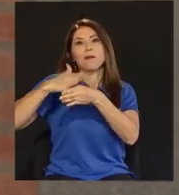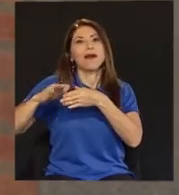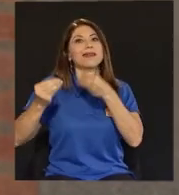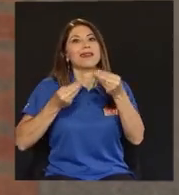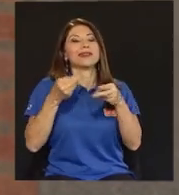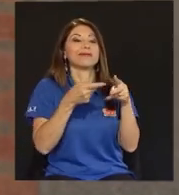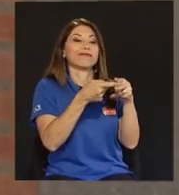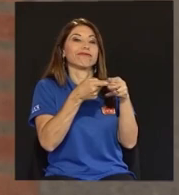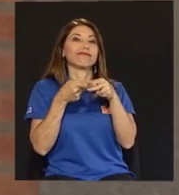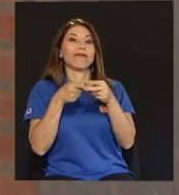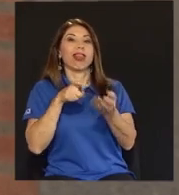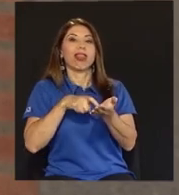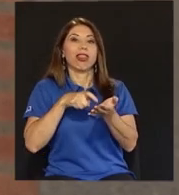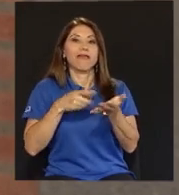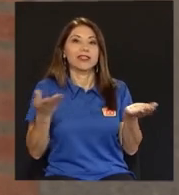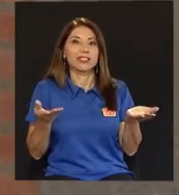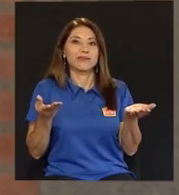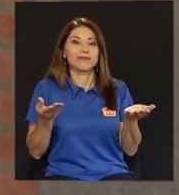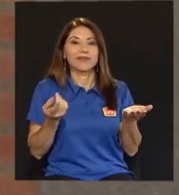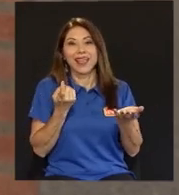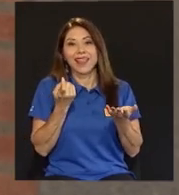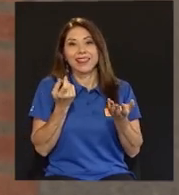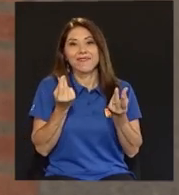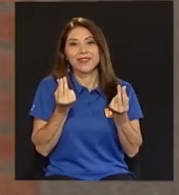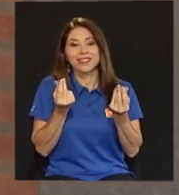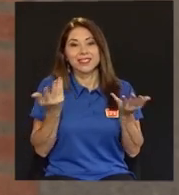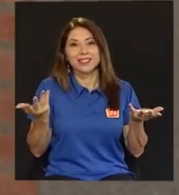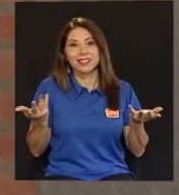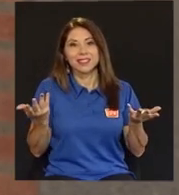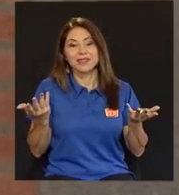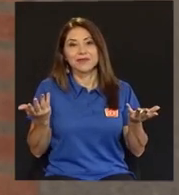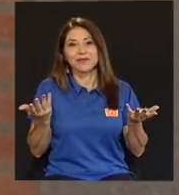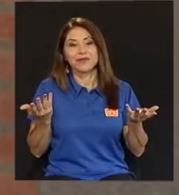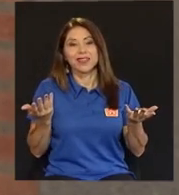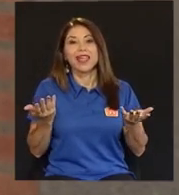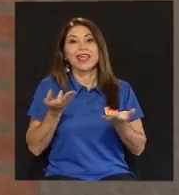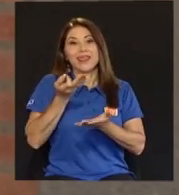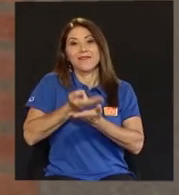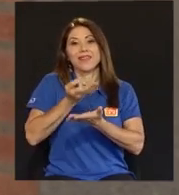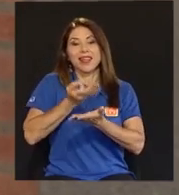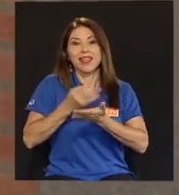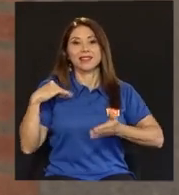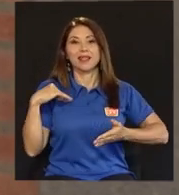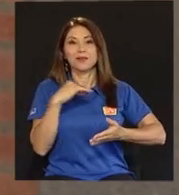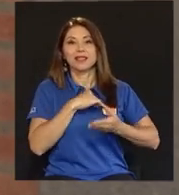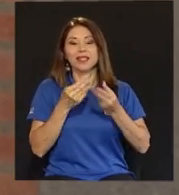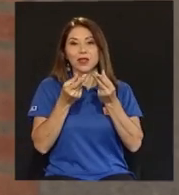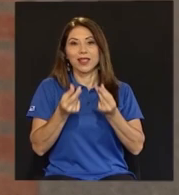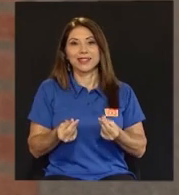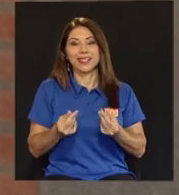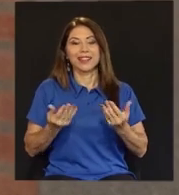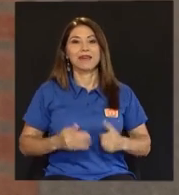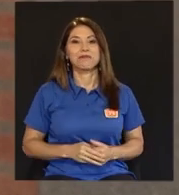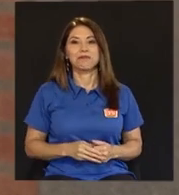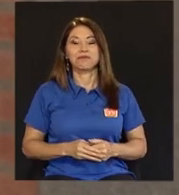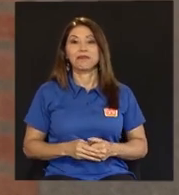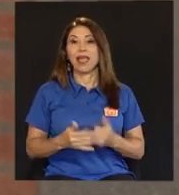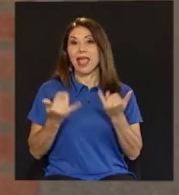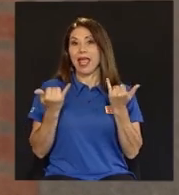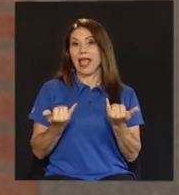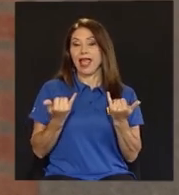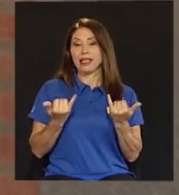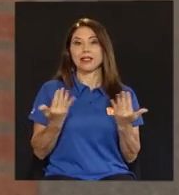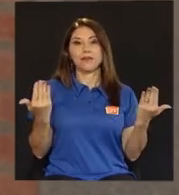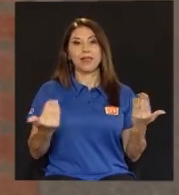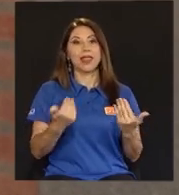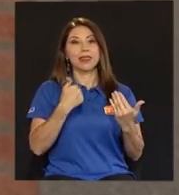el déficit que coloca que financia el Ministerio de Hacienda. En esta ocasión